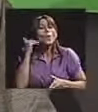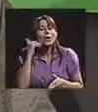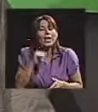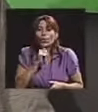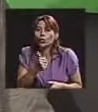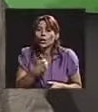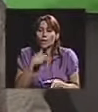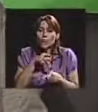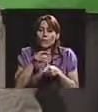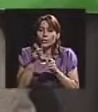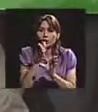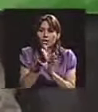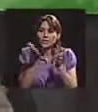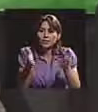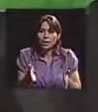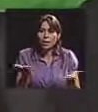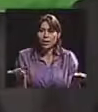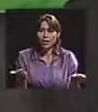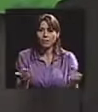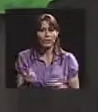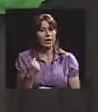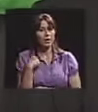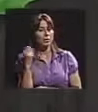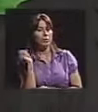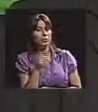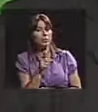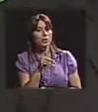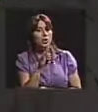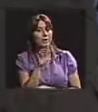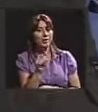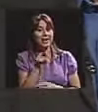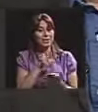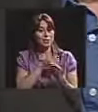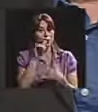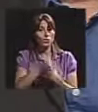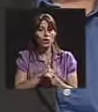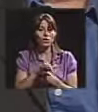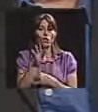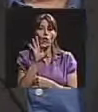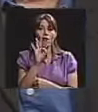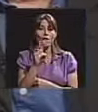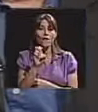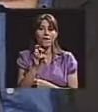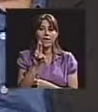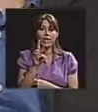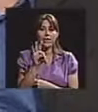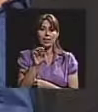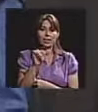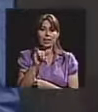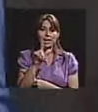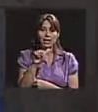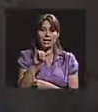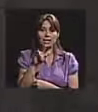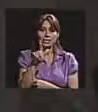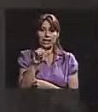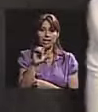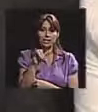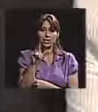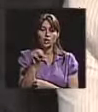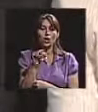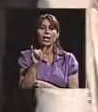Rita, ahora le pregunto a usted, ¿en el proyecto de fertilización in vitro se viene contemplado esta área que estamos discutiendo ahorita?